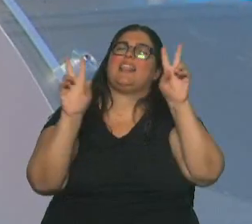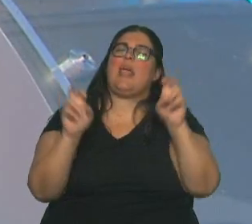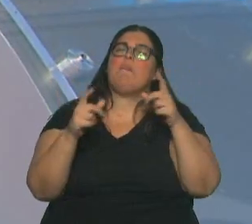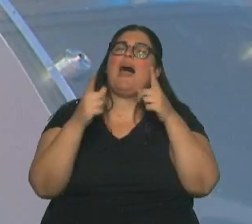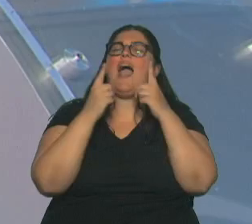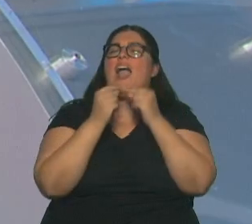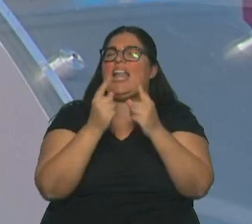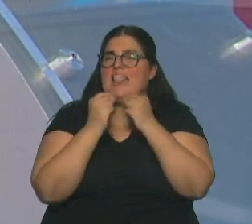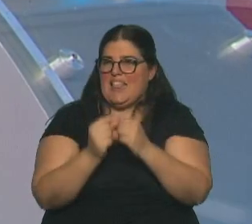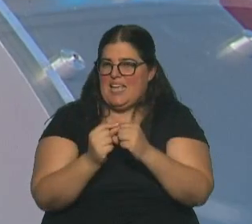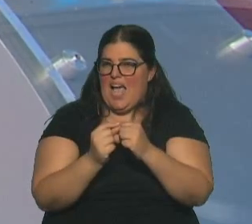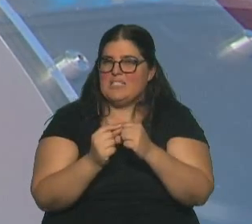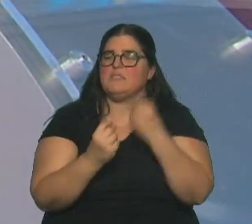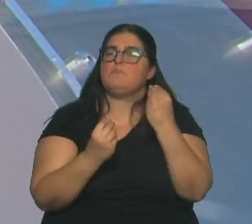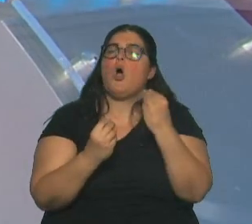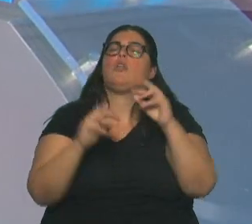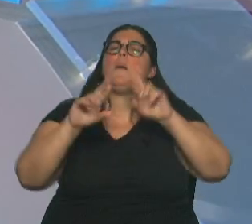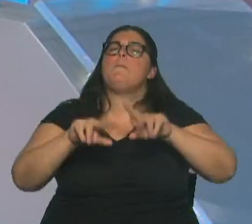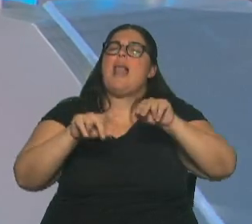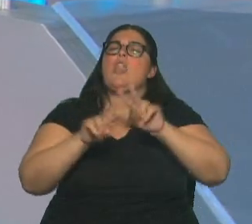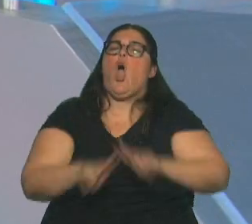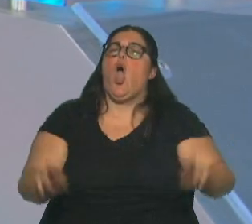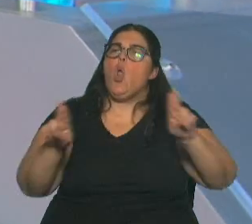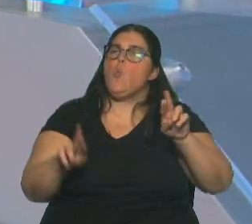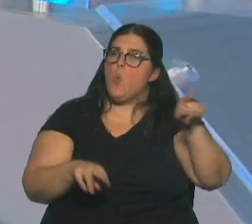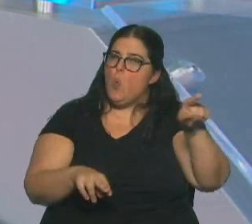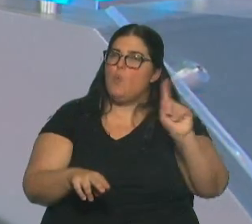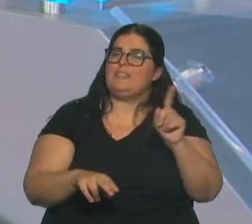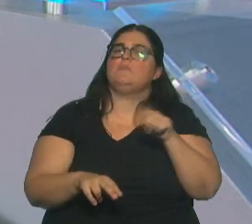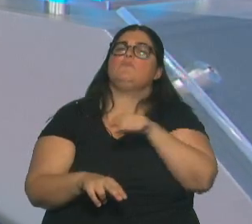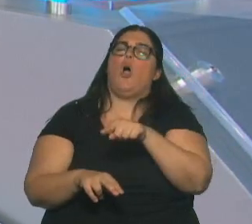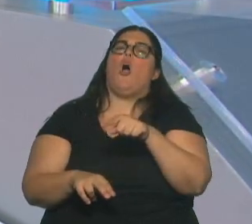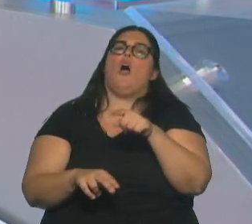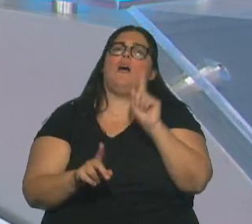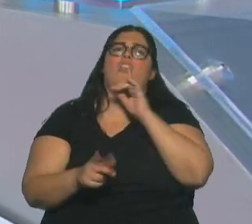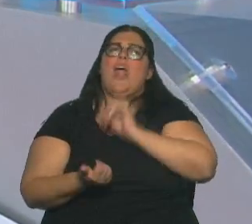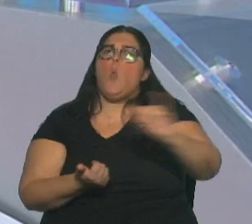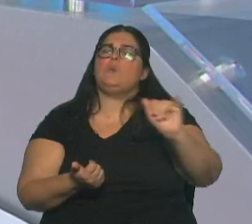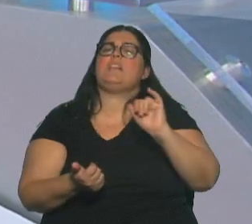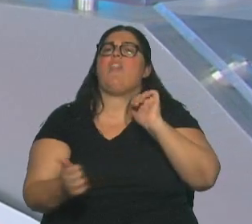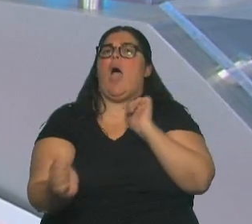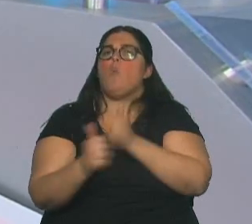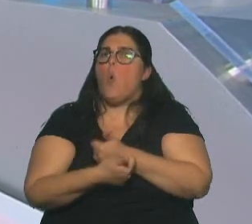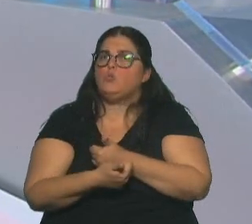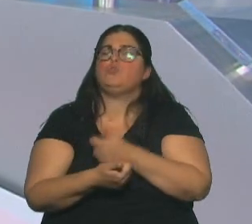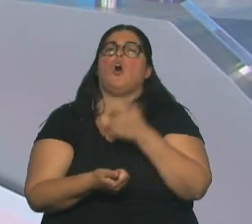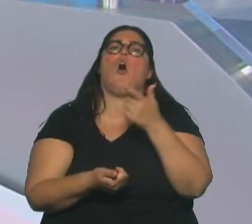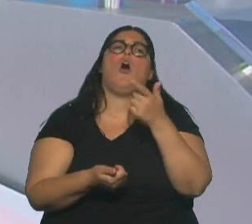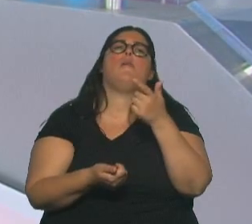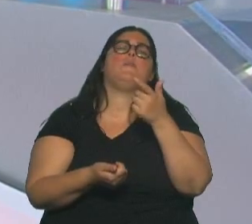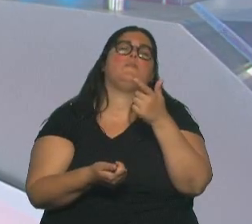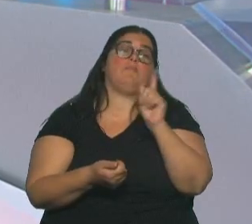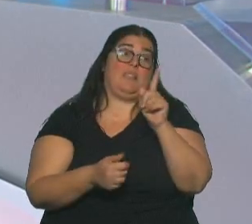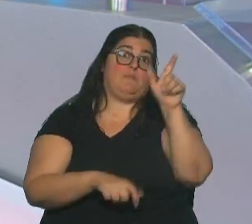hizo justamente a la misión de Naciones Unidas, de hecho que incluye hasta denuncias de abuso sexual por parte de